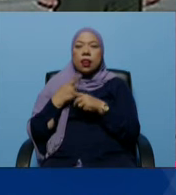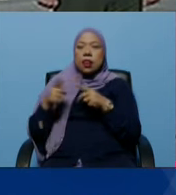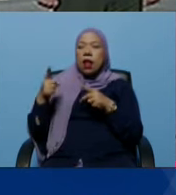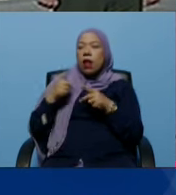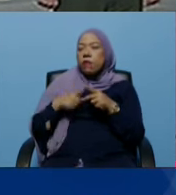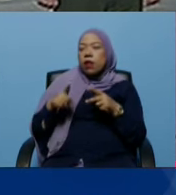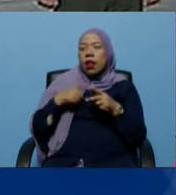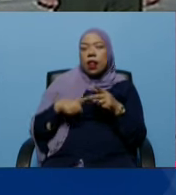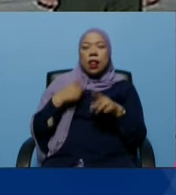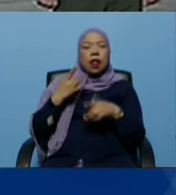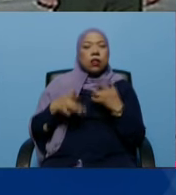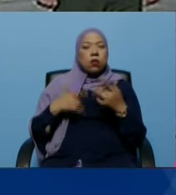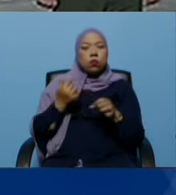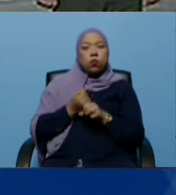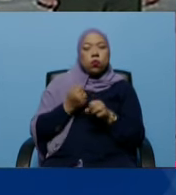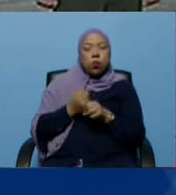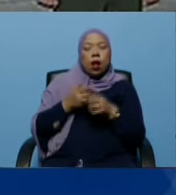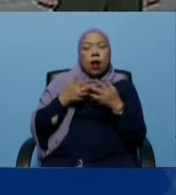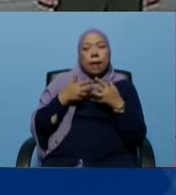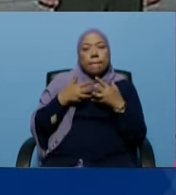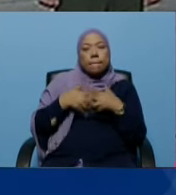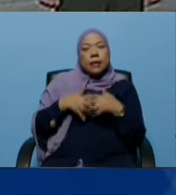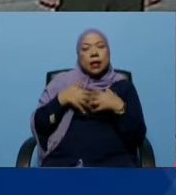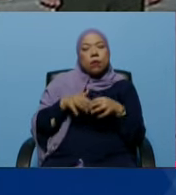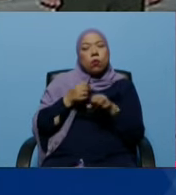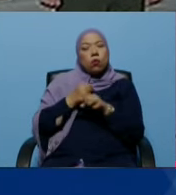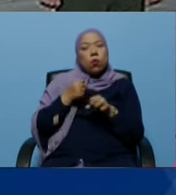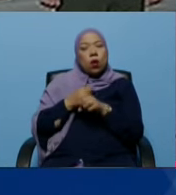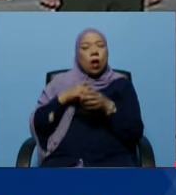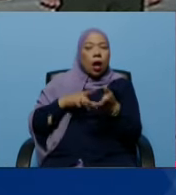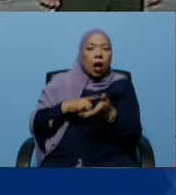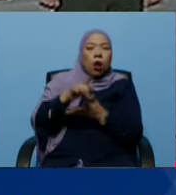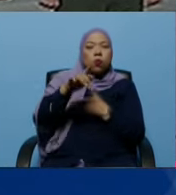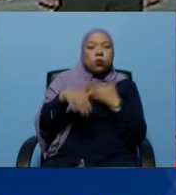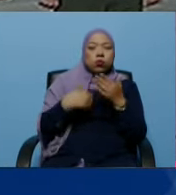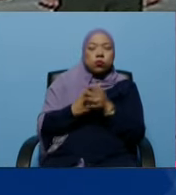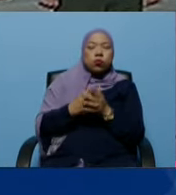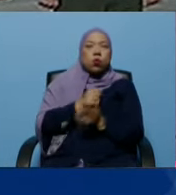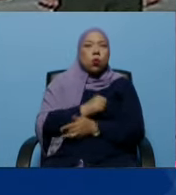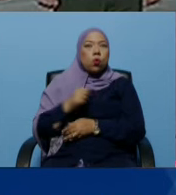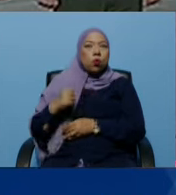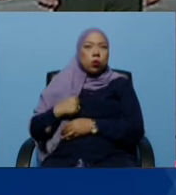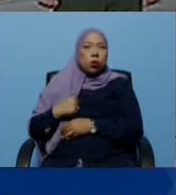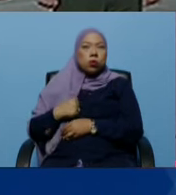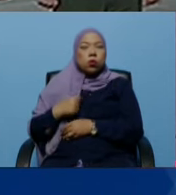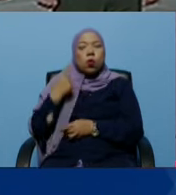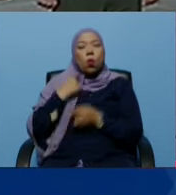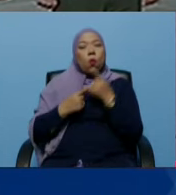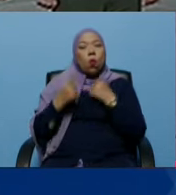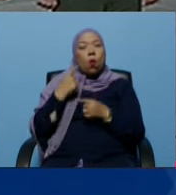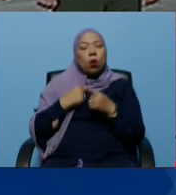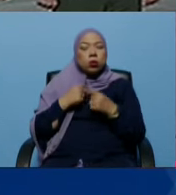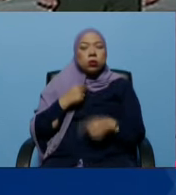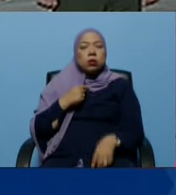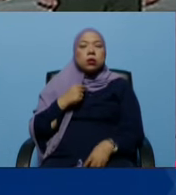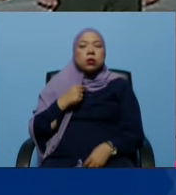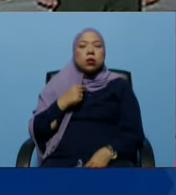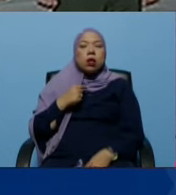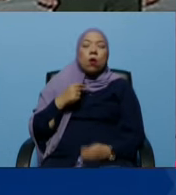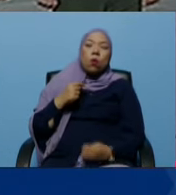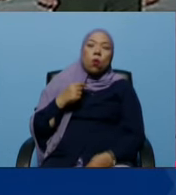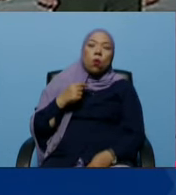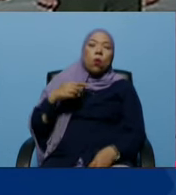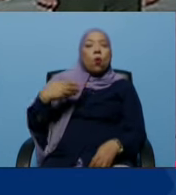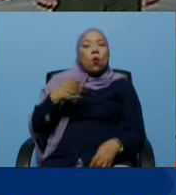se puede utilizar para la industria, aleaciones, soldaduras, pigmentaciones de cerámica,